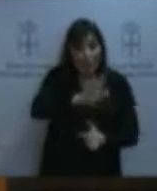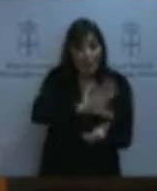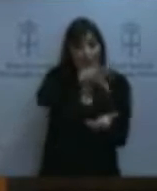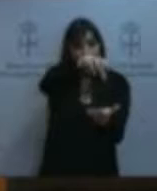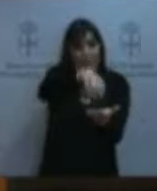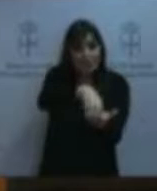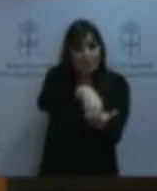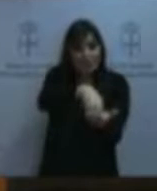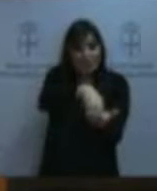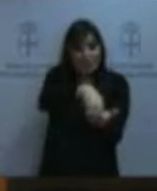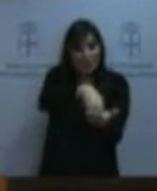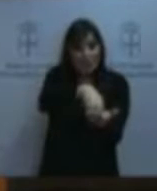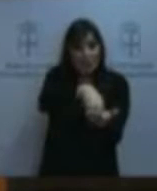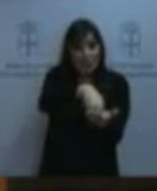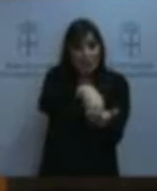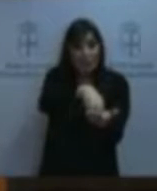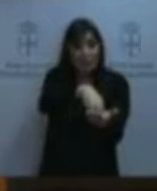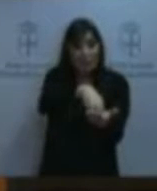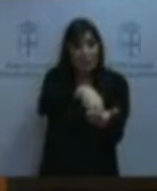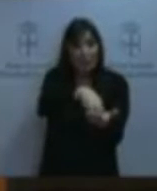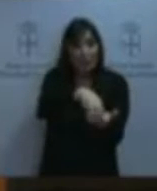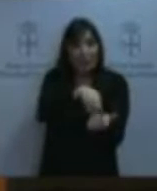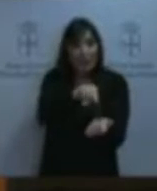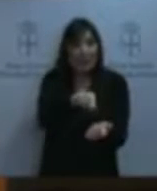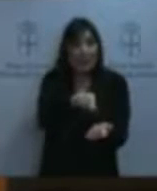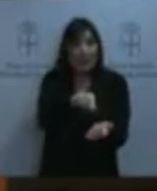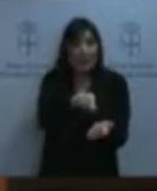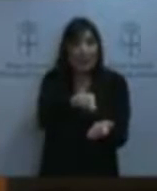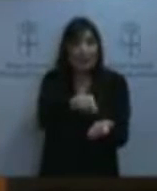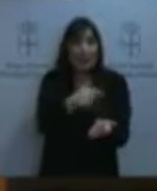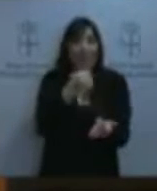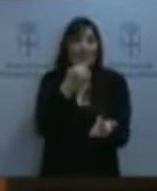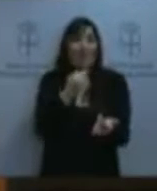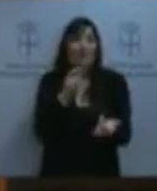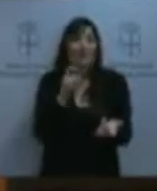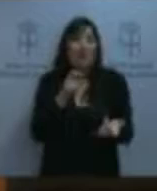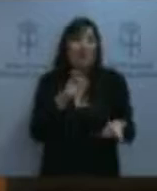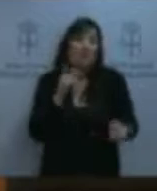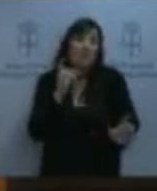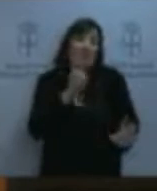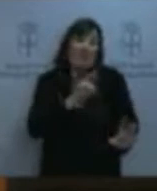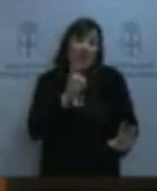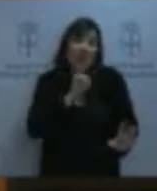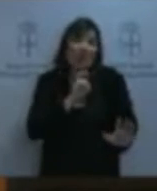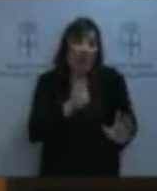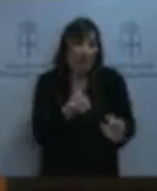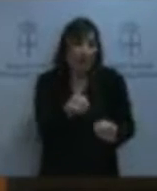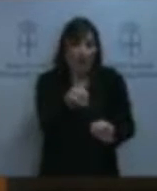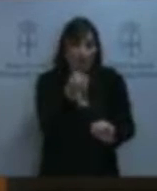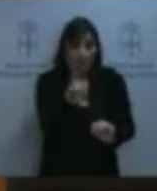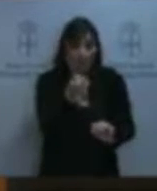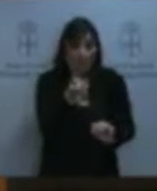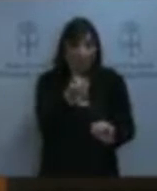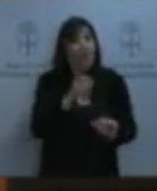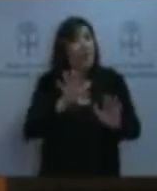dispositivo está calificada de peligrosidad baja. Aún así, hubo una inundación. Hubo